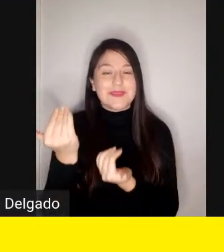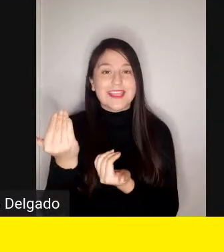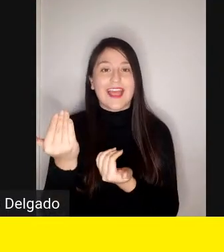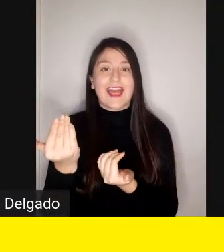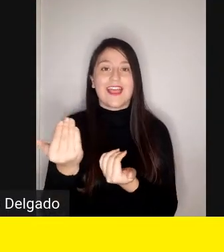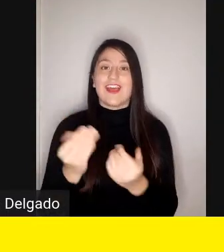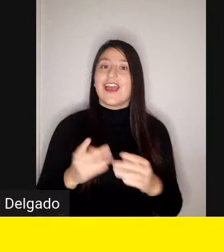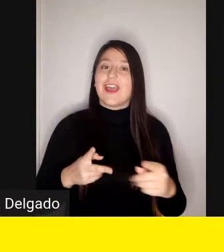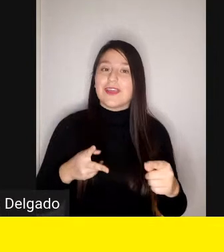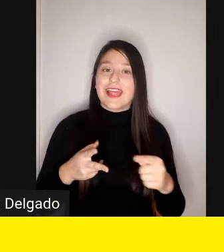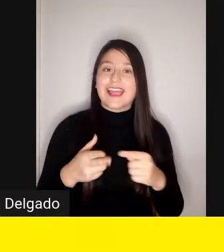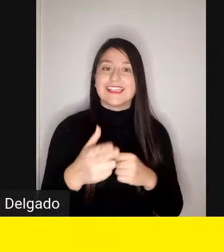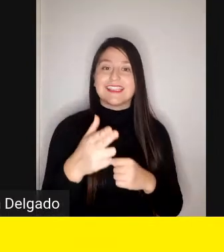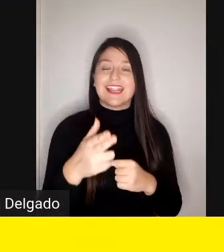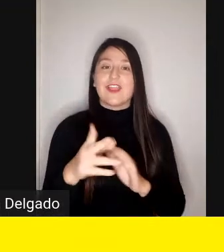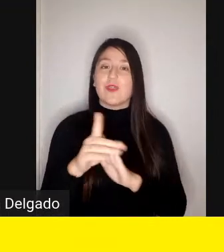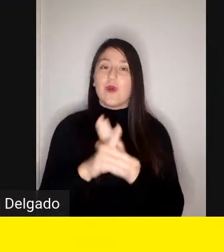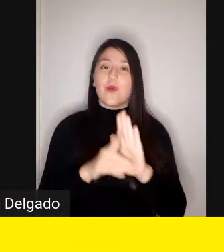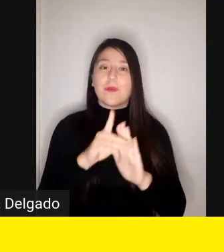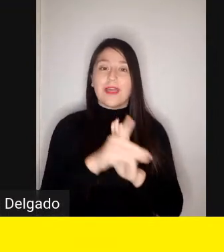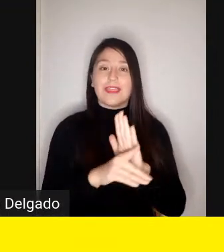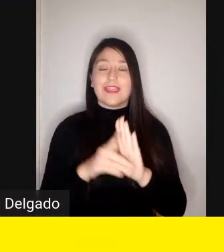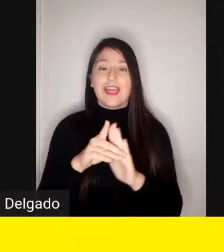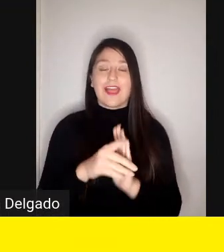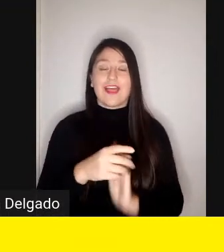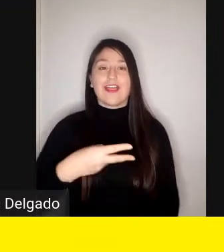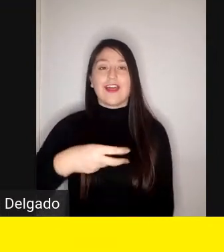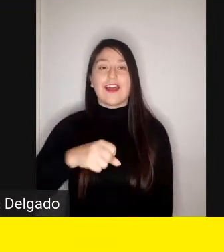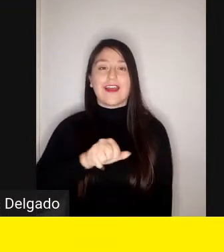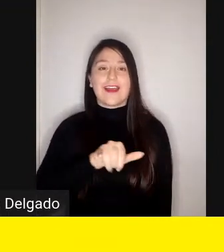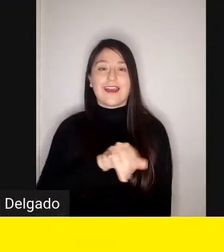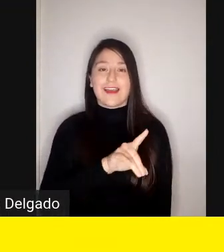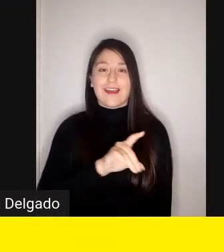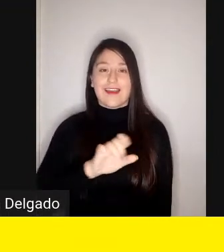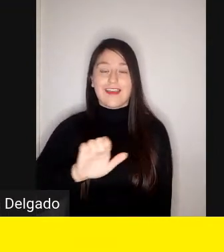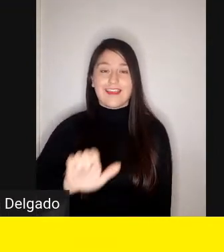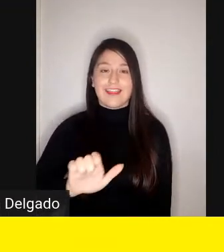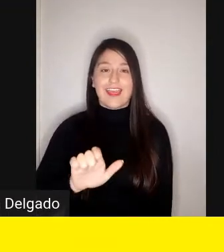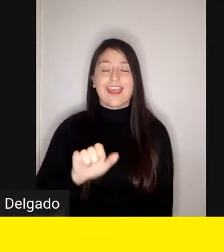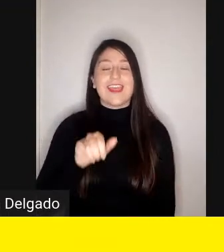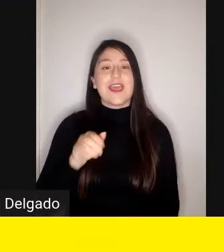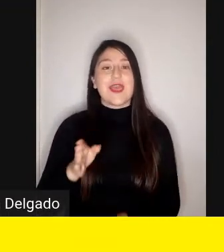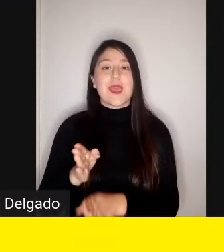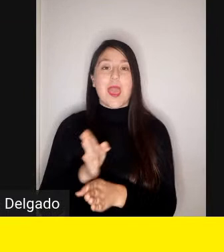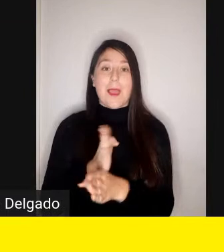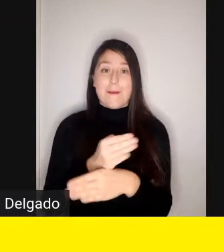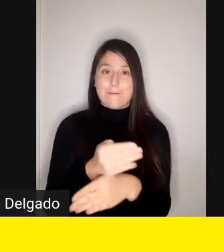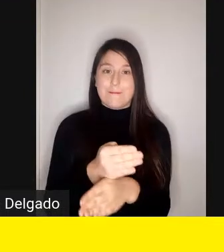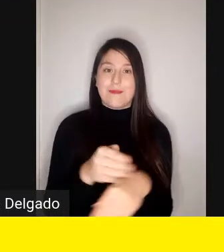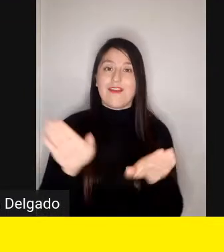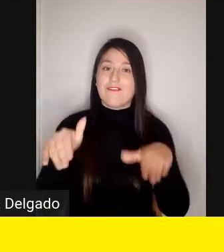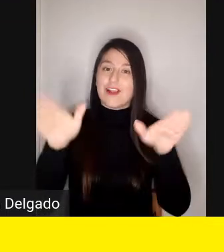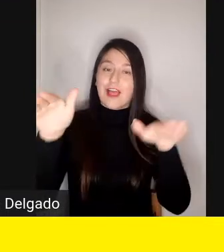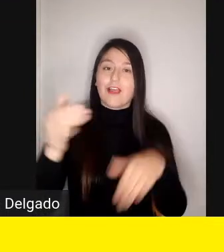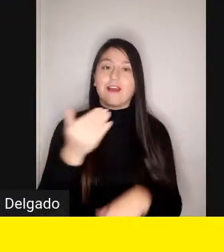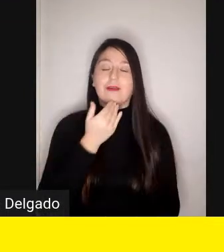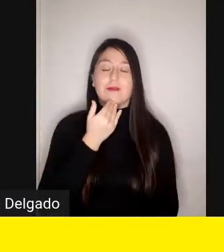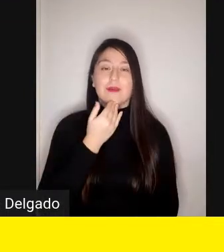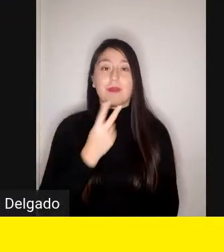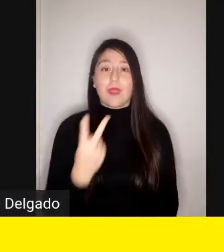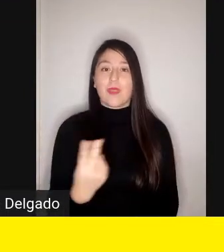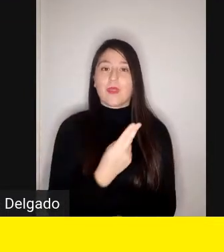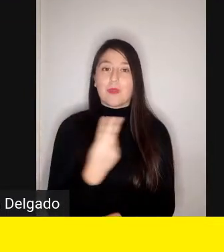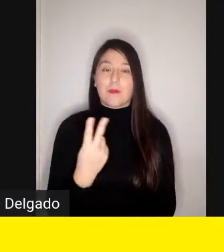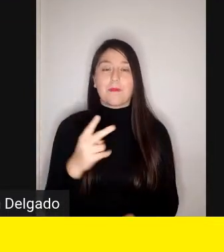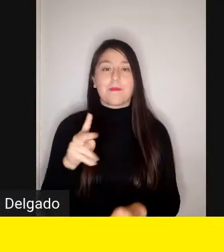volador, una película documental dirigida por Pachi Bustos y producida por Paola Castillo,